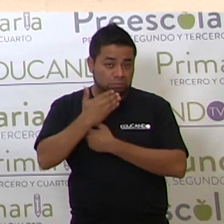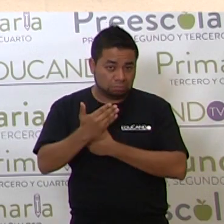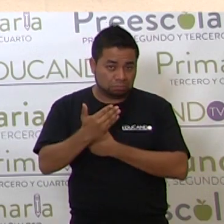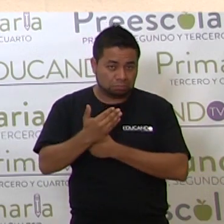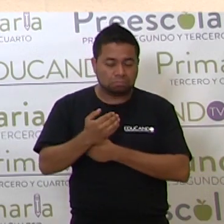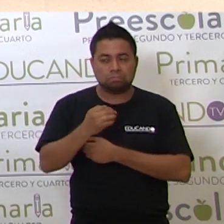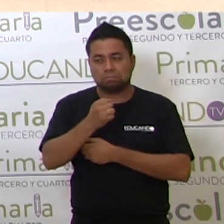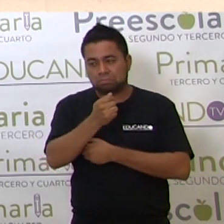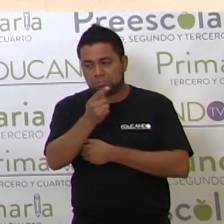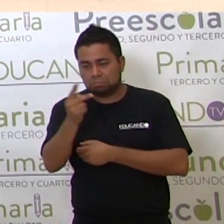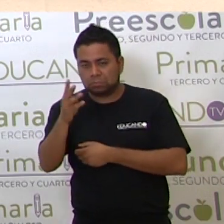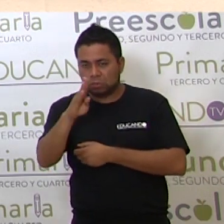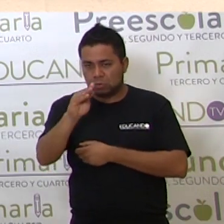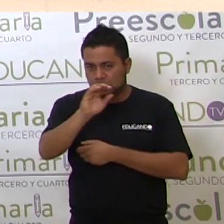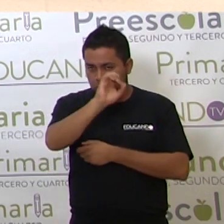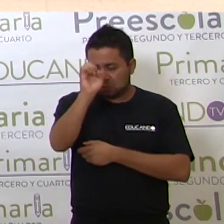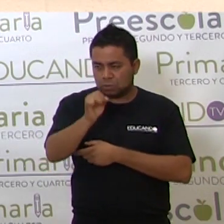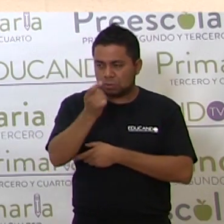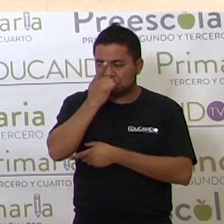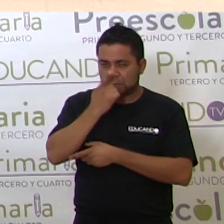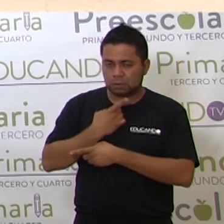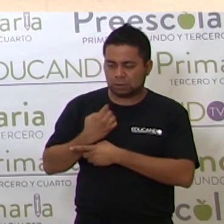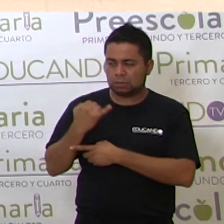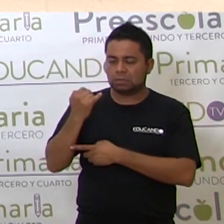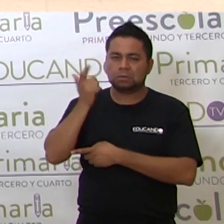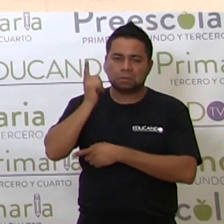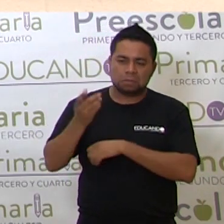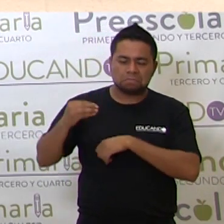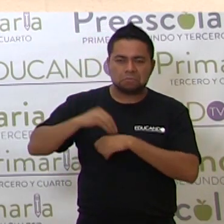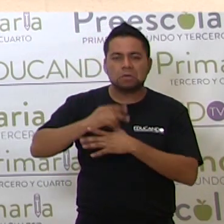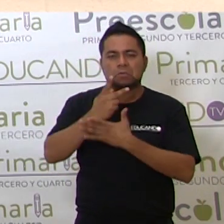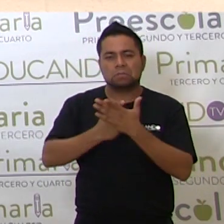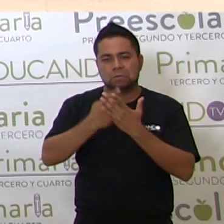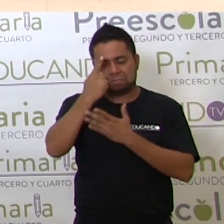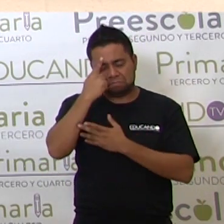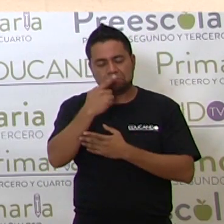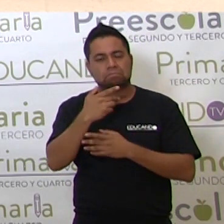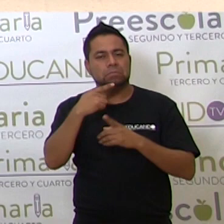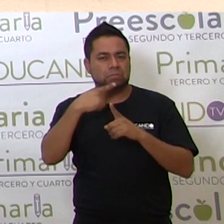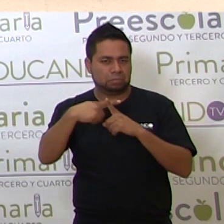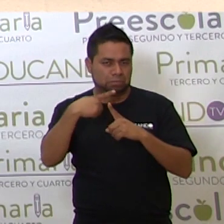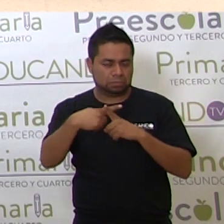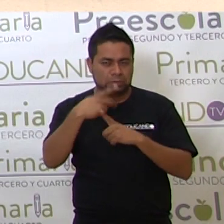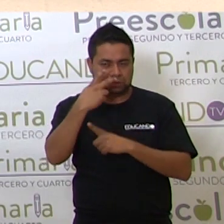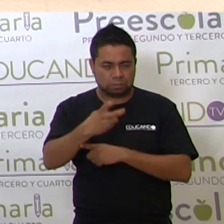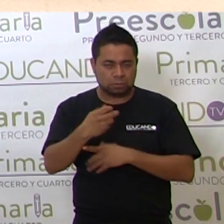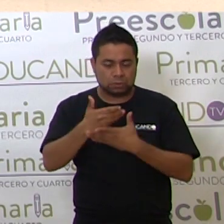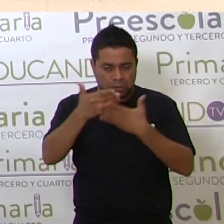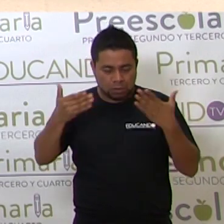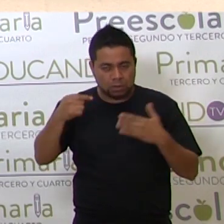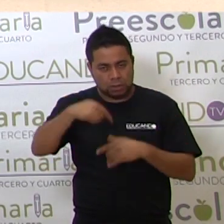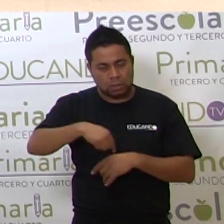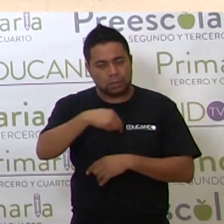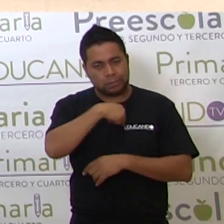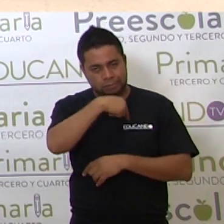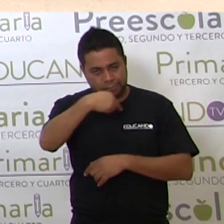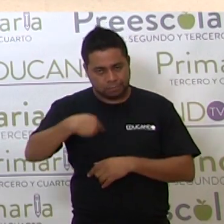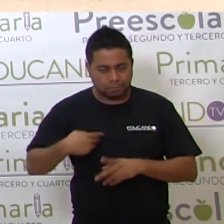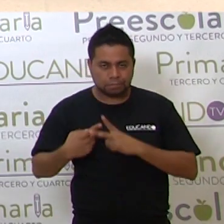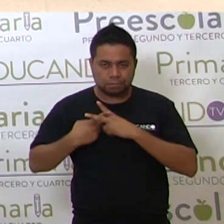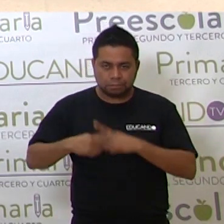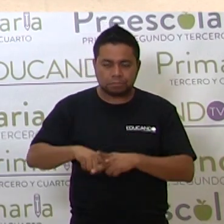en un 90 por ciento dijeron que sí es por esto que nosotros vamos a empezar a hacer un